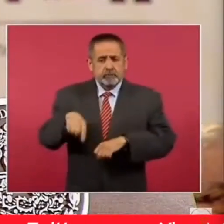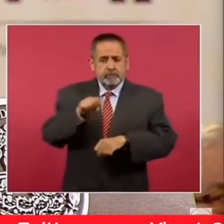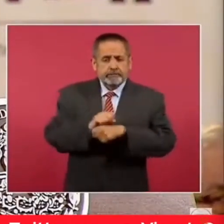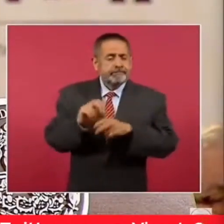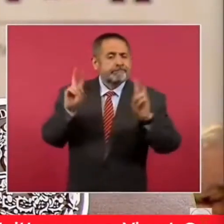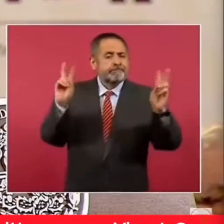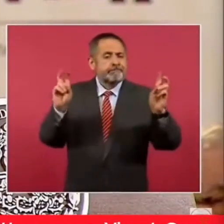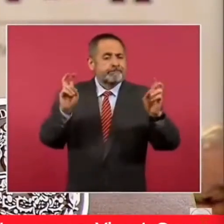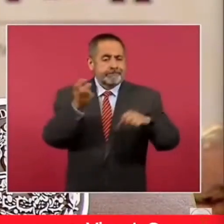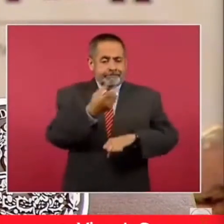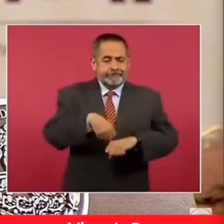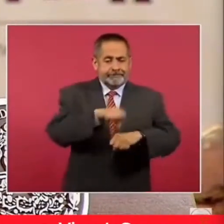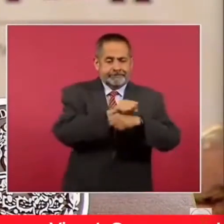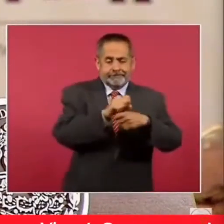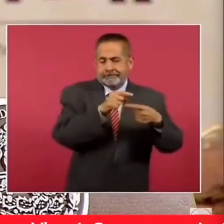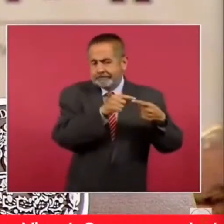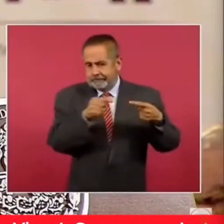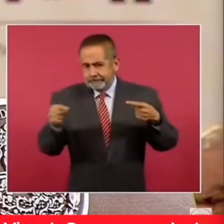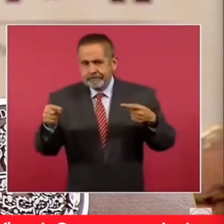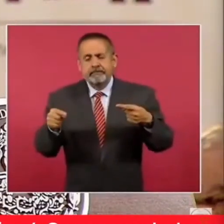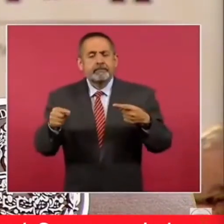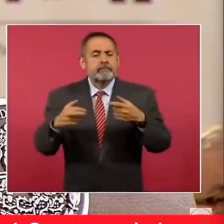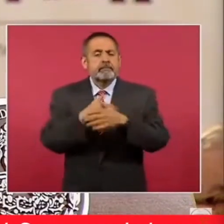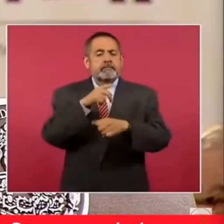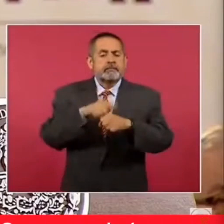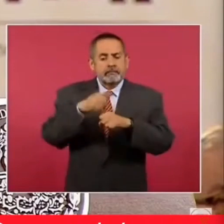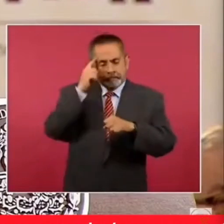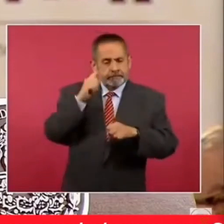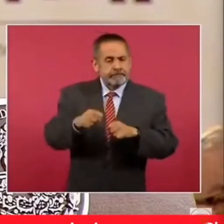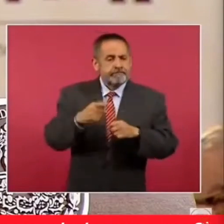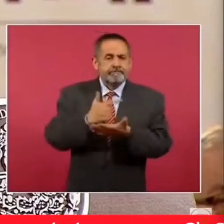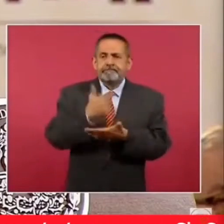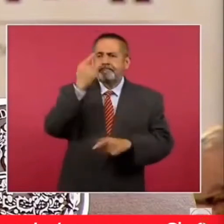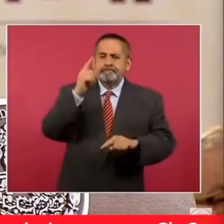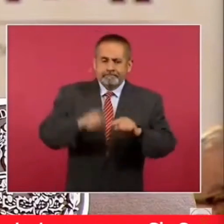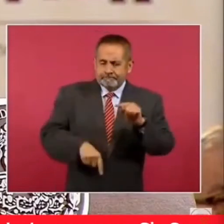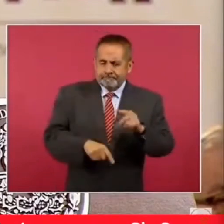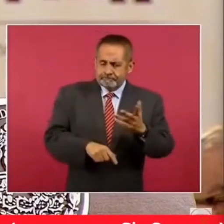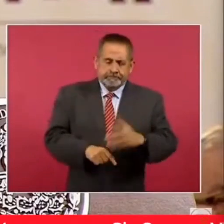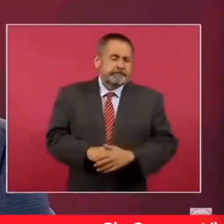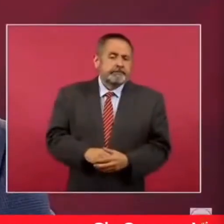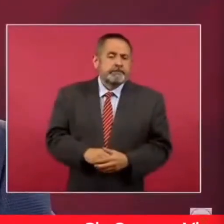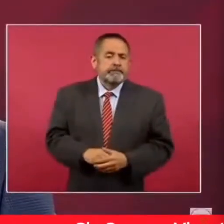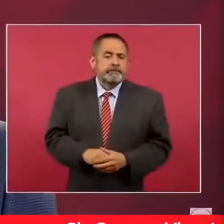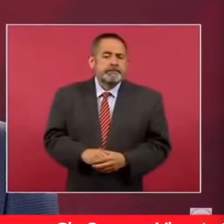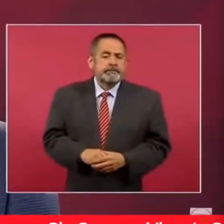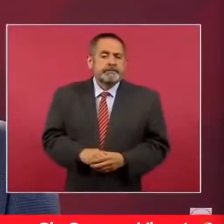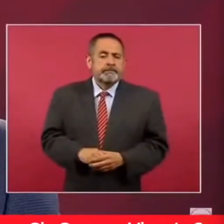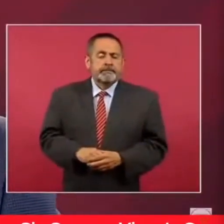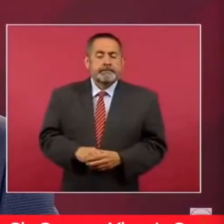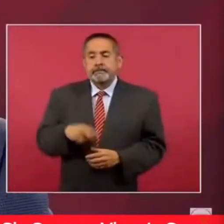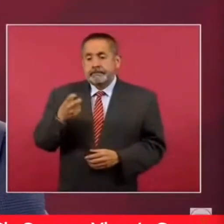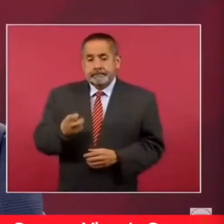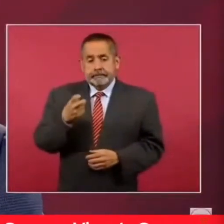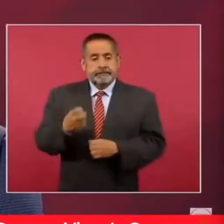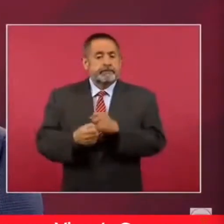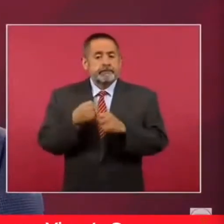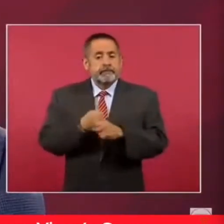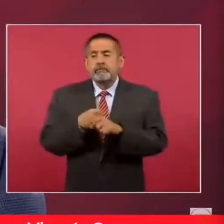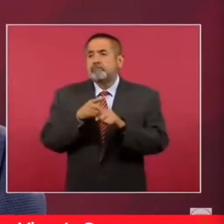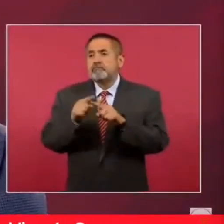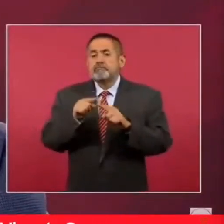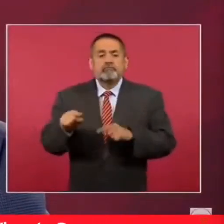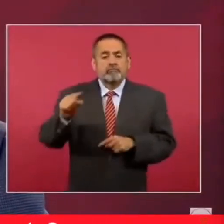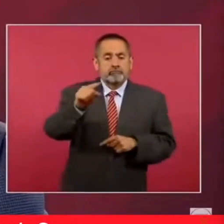Semana Nacional contra Riesgos Sanitarios. Este año, además de las actividades realizadas en los